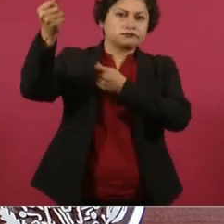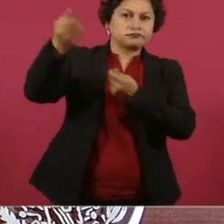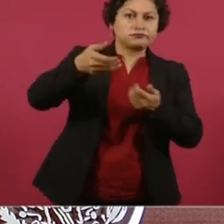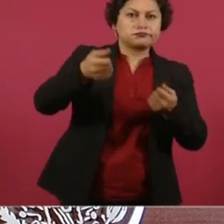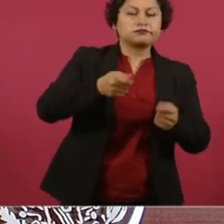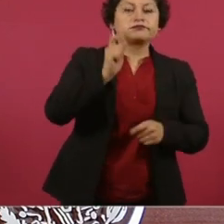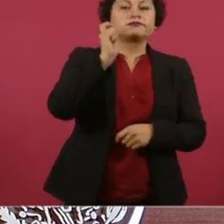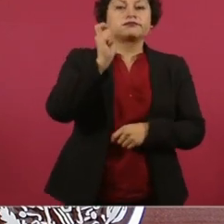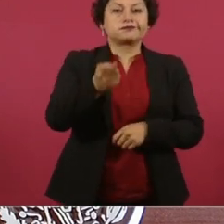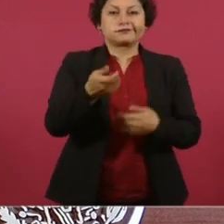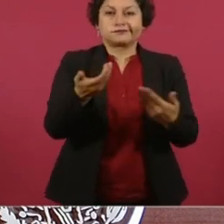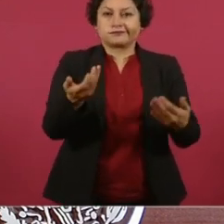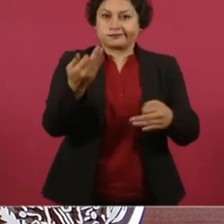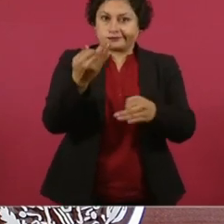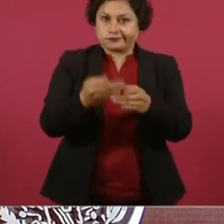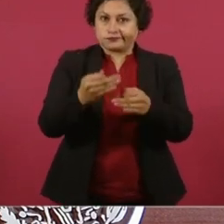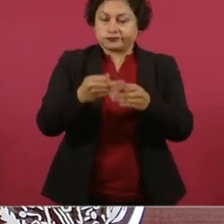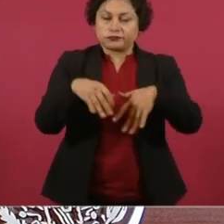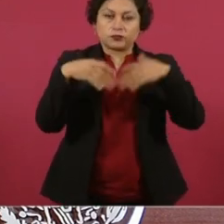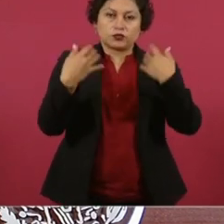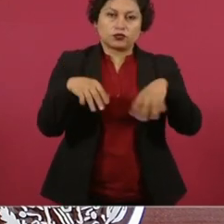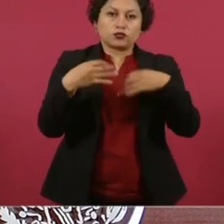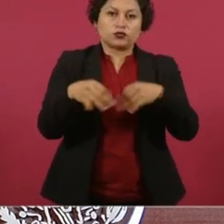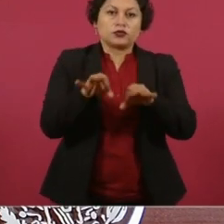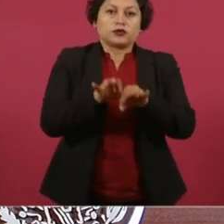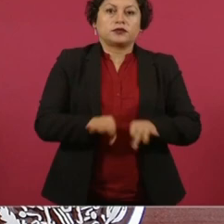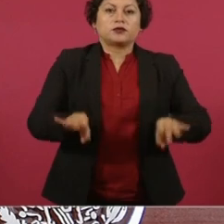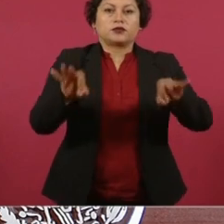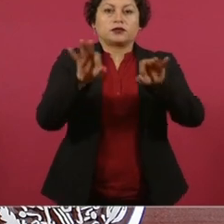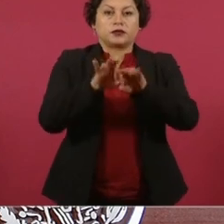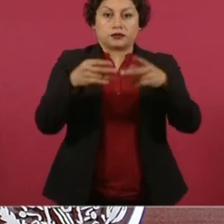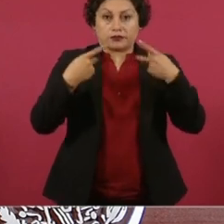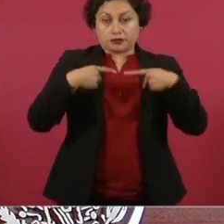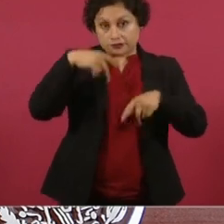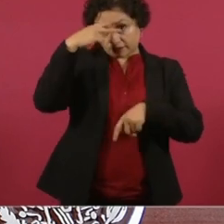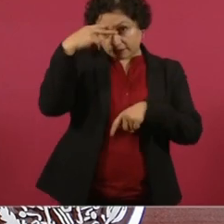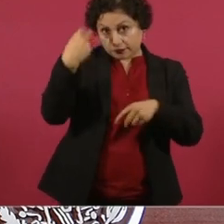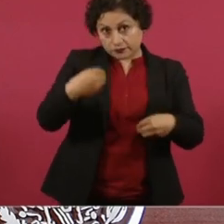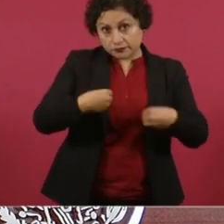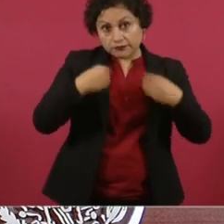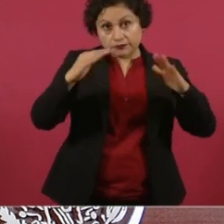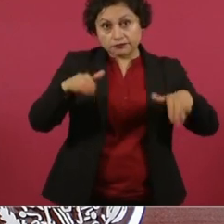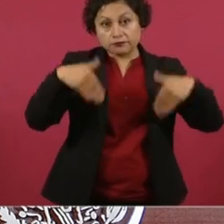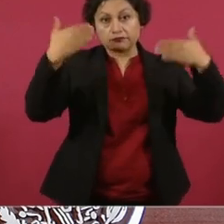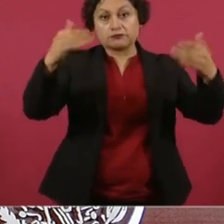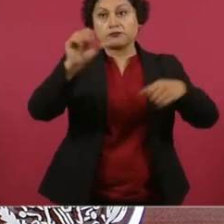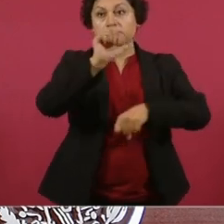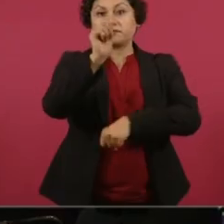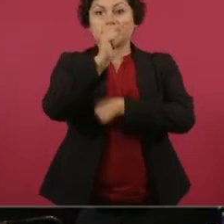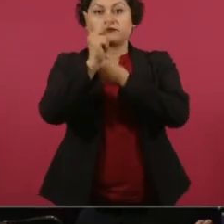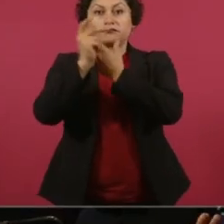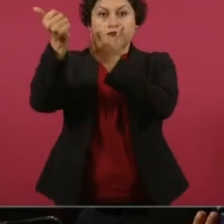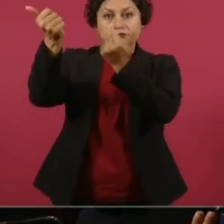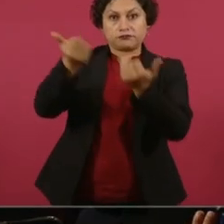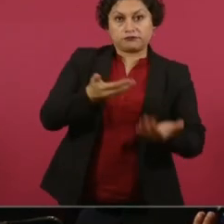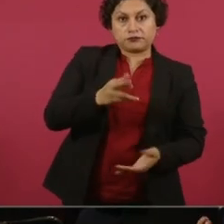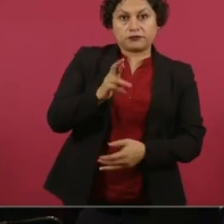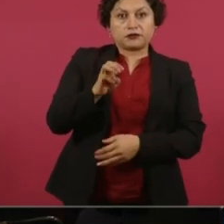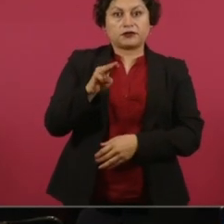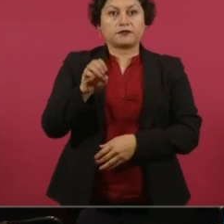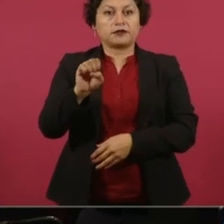las mexicanas y los mexicanos en el exterior más envían remesas a nuestro país, Tenemos que en noviembre del año